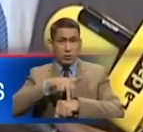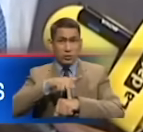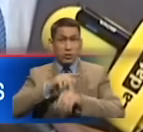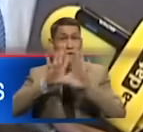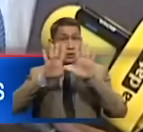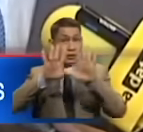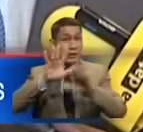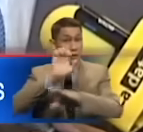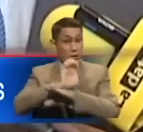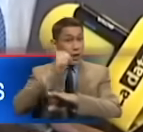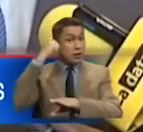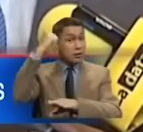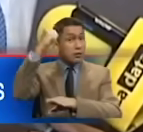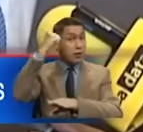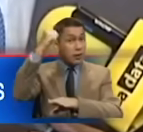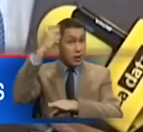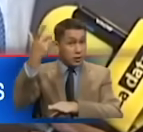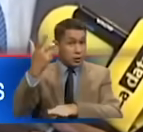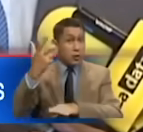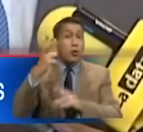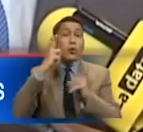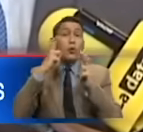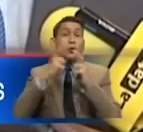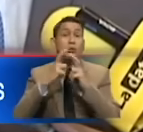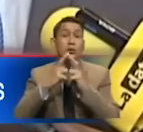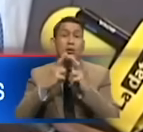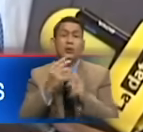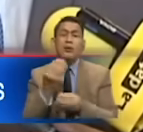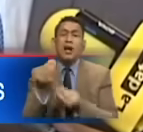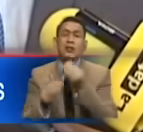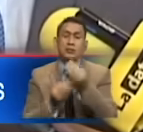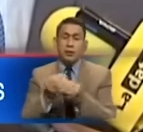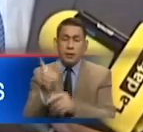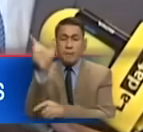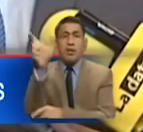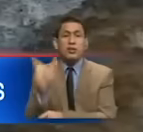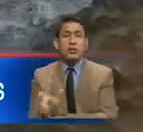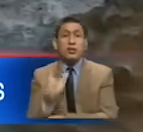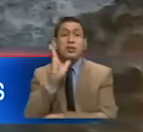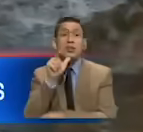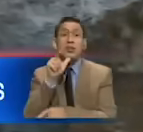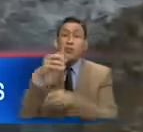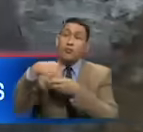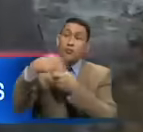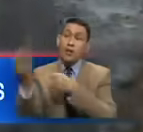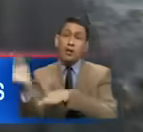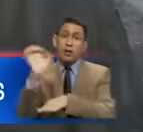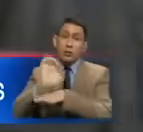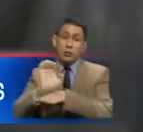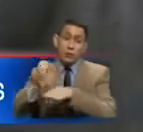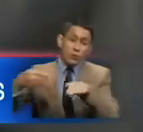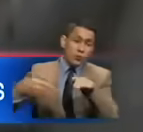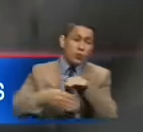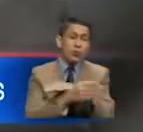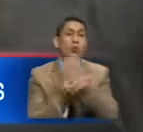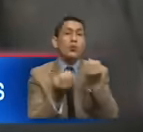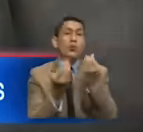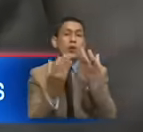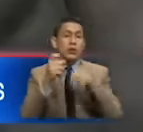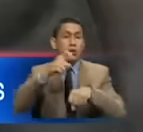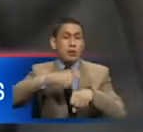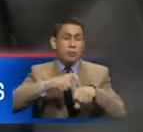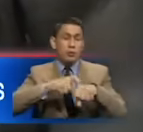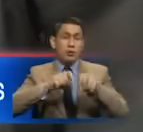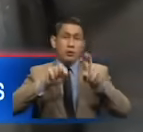Estado conocer cuál es el objetivo de los extranjeros en nuestro país y cuántos días se quedan. El proyecto será calificado en los próximos días. En